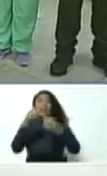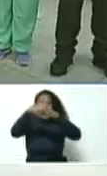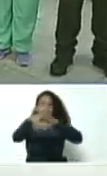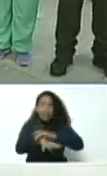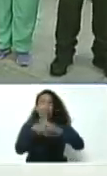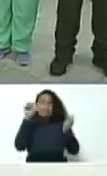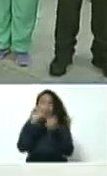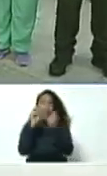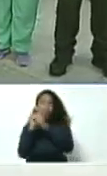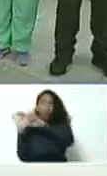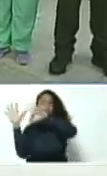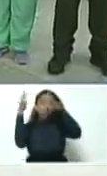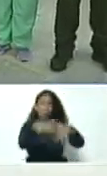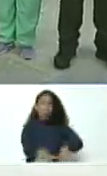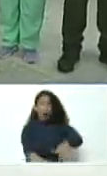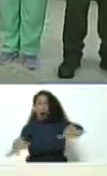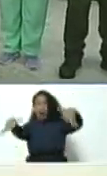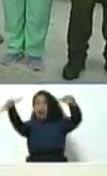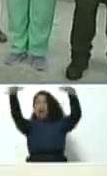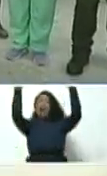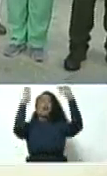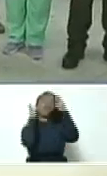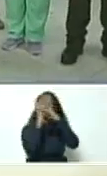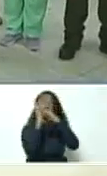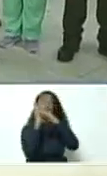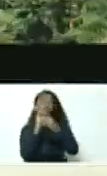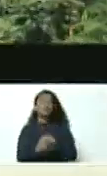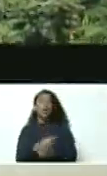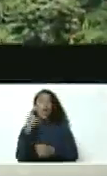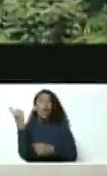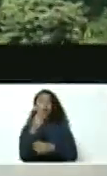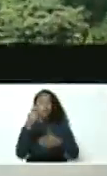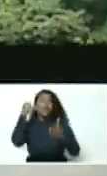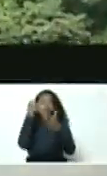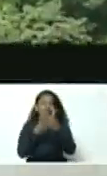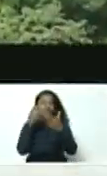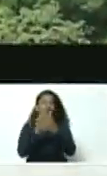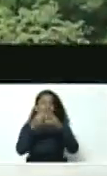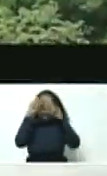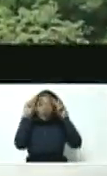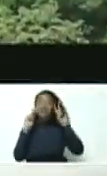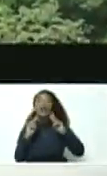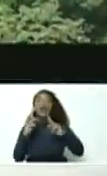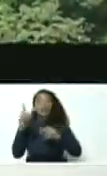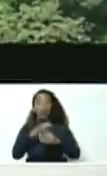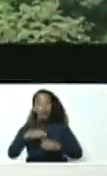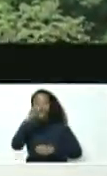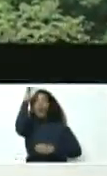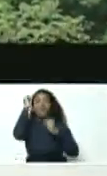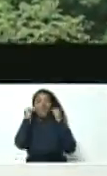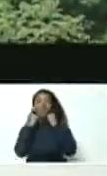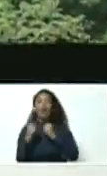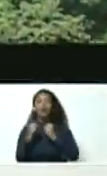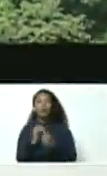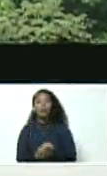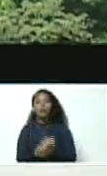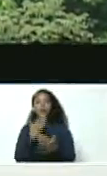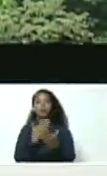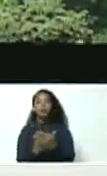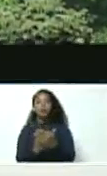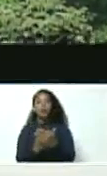piedras, como pudimos ver en las imágenes, y solo la perseverancia y ese espíritu firme permitió